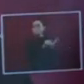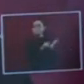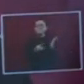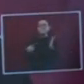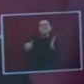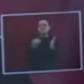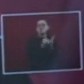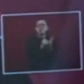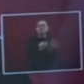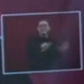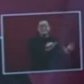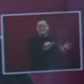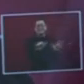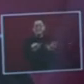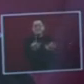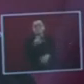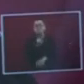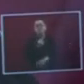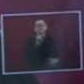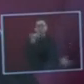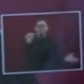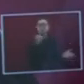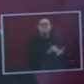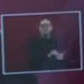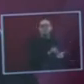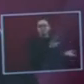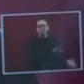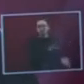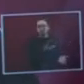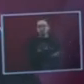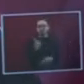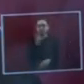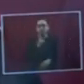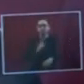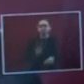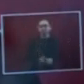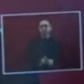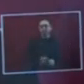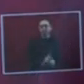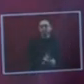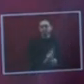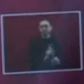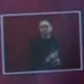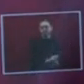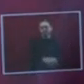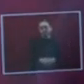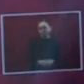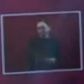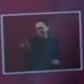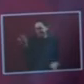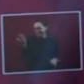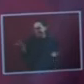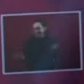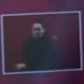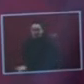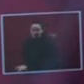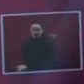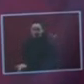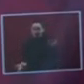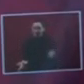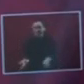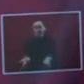también el presidente esta mañana sobre la reforma que está discutiéndose en el Congreso y que tiene que